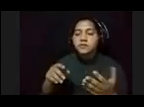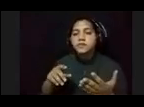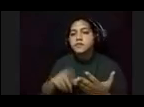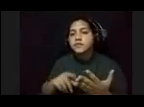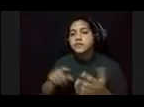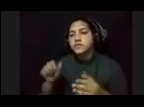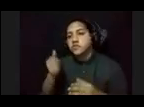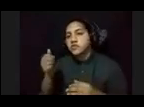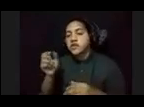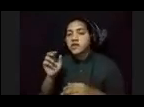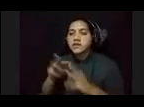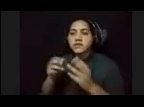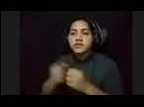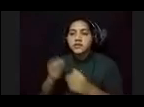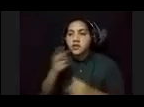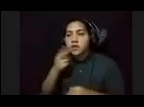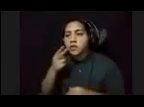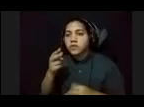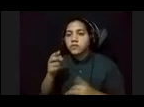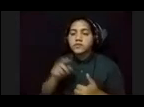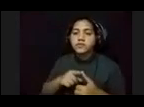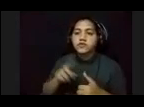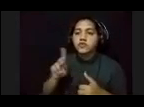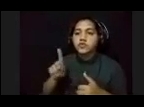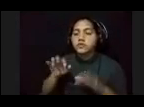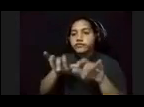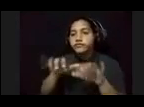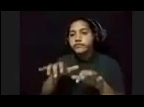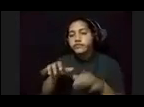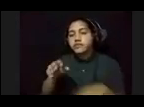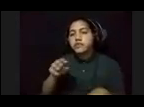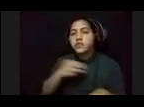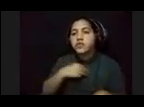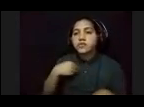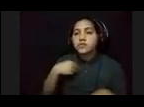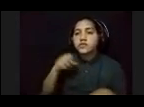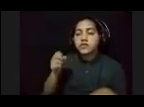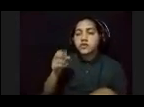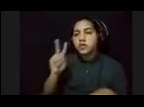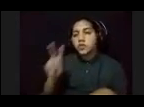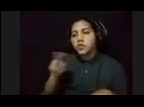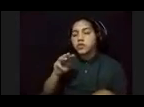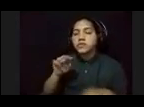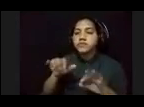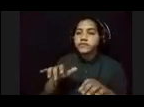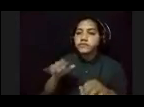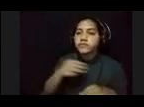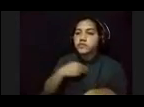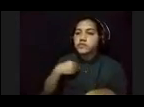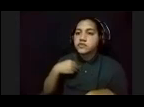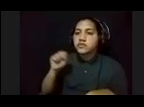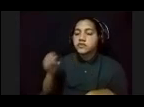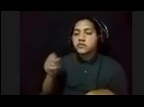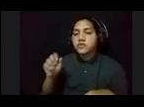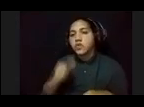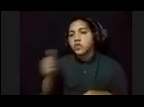de cigarros, una taquígrafa en el municipio de San Juan, 2 taquígrafas, perdón, en el municipio de San Juan, otra en el diario